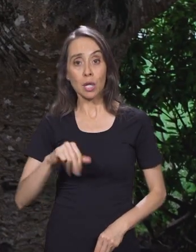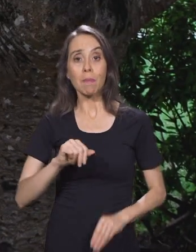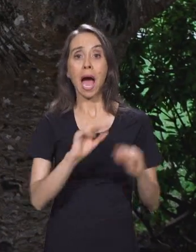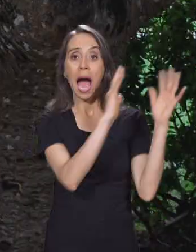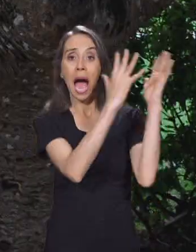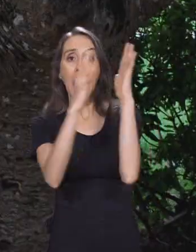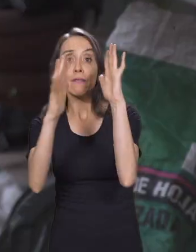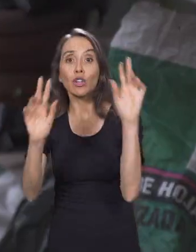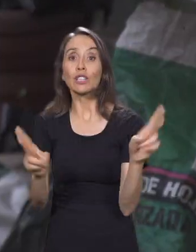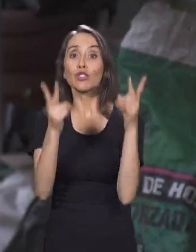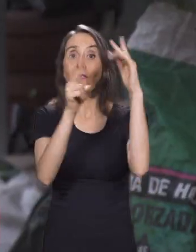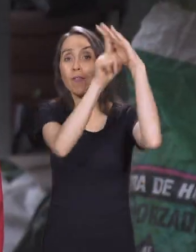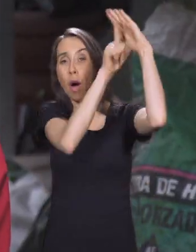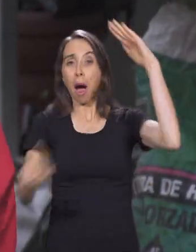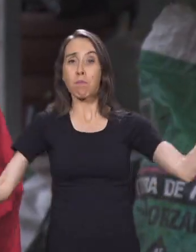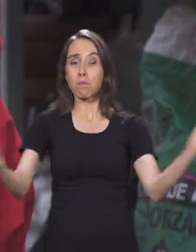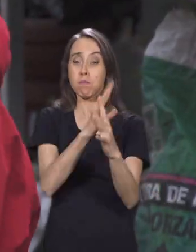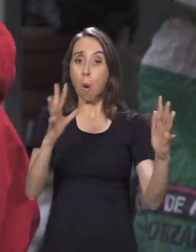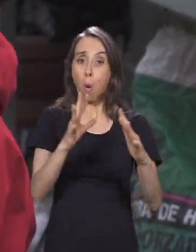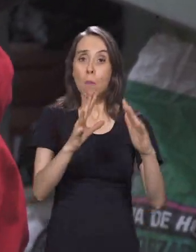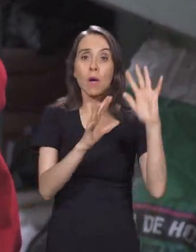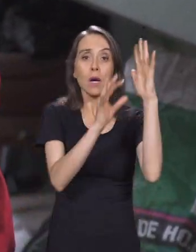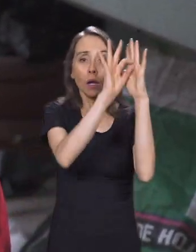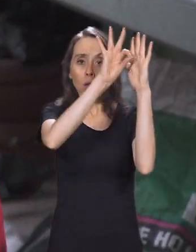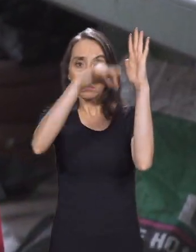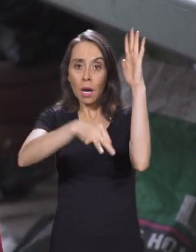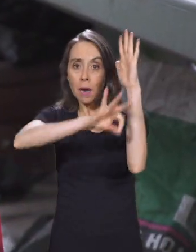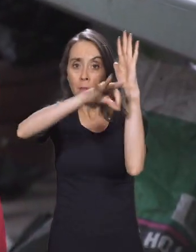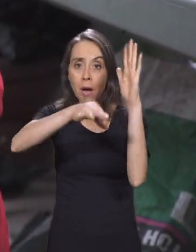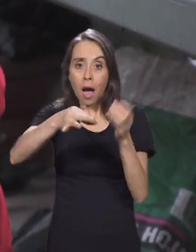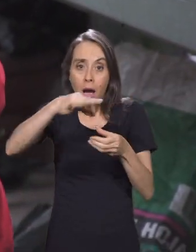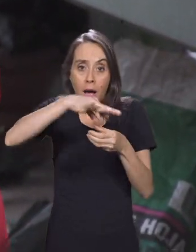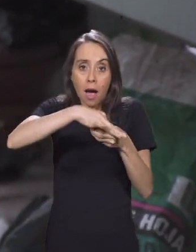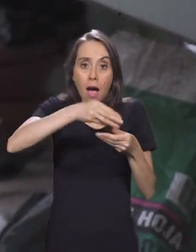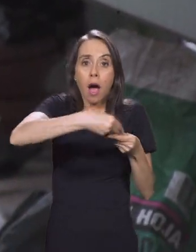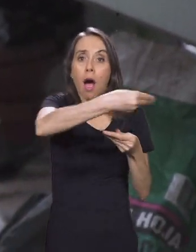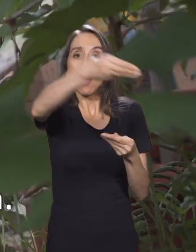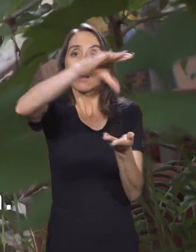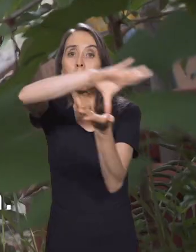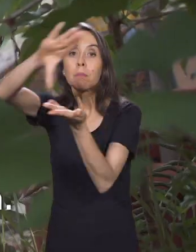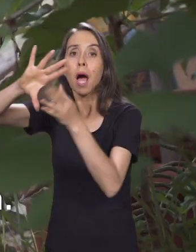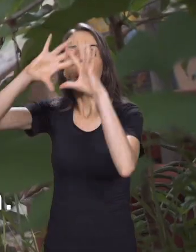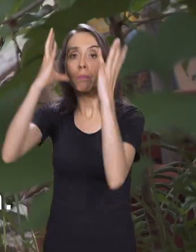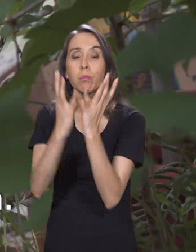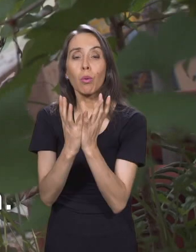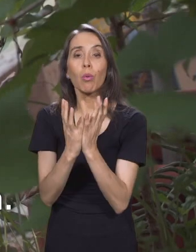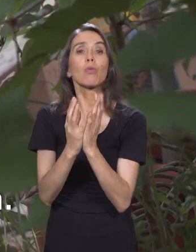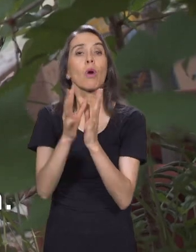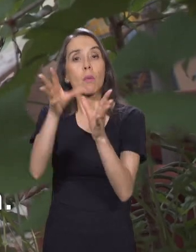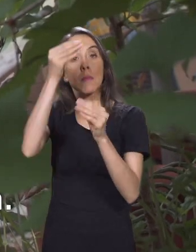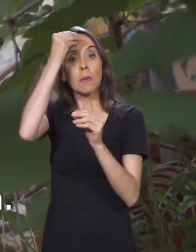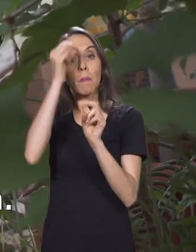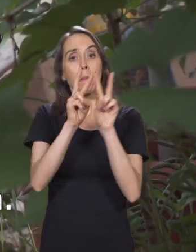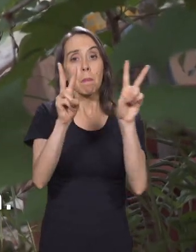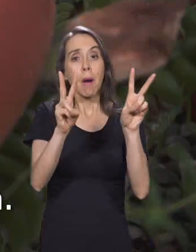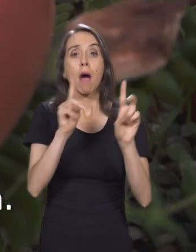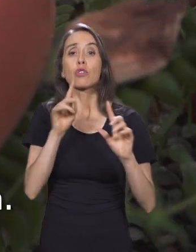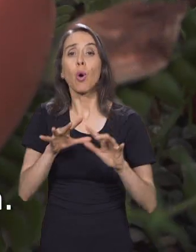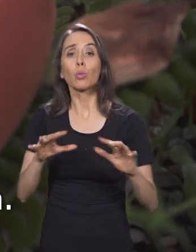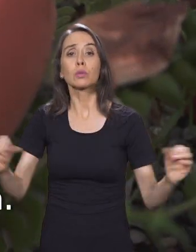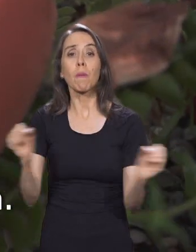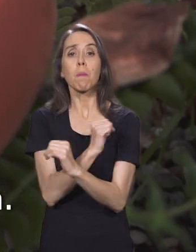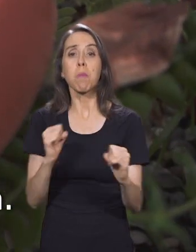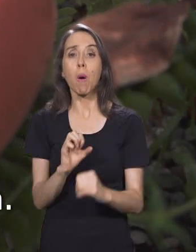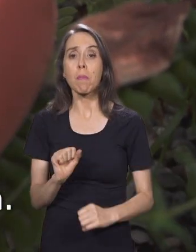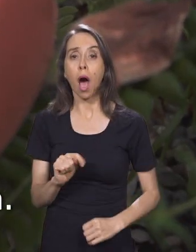estos árboles sobrevivientes para esparcirlas por todo el mundo como un mensaje de paz, para concientizar sobre el uso de armas atómicas